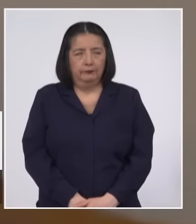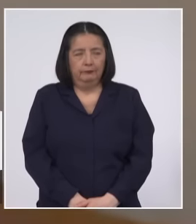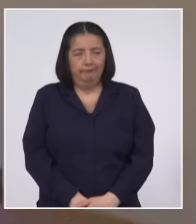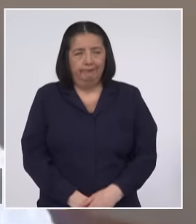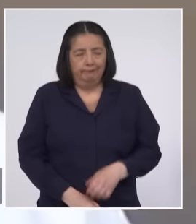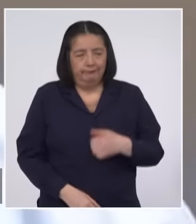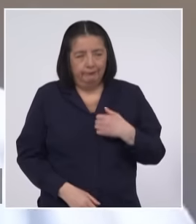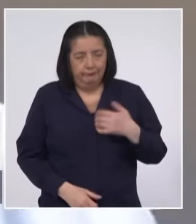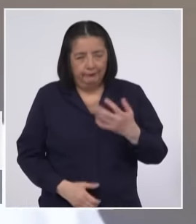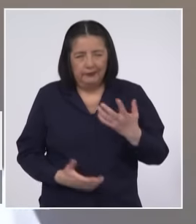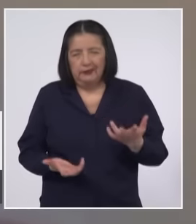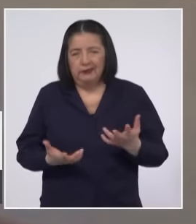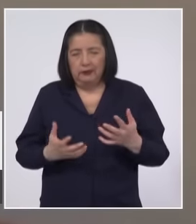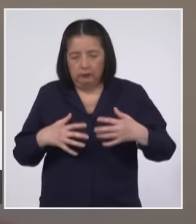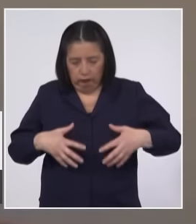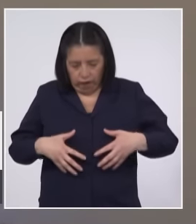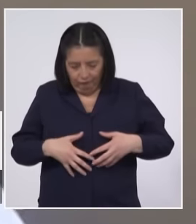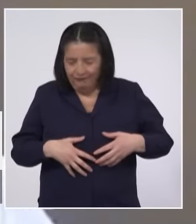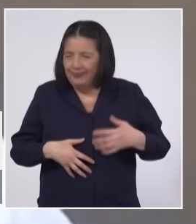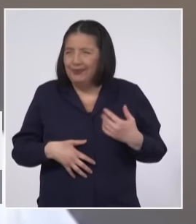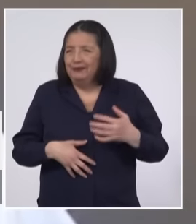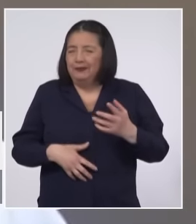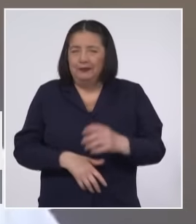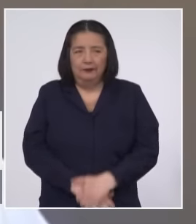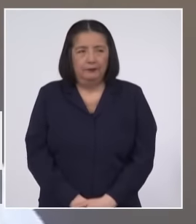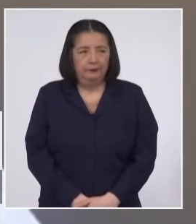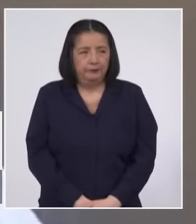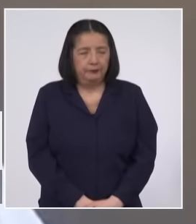Posiblemente trauma torácico cerrado, ¿no?